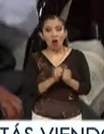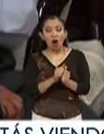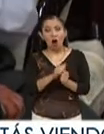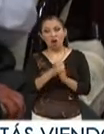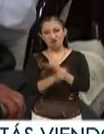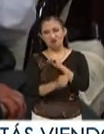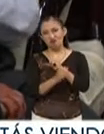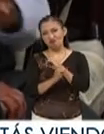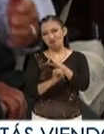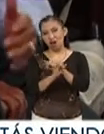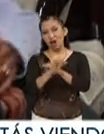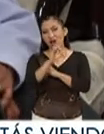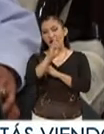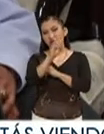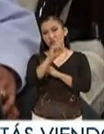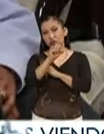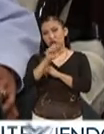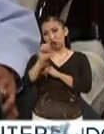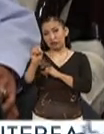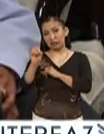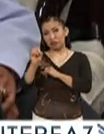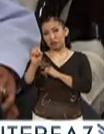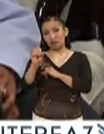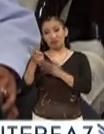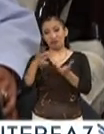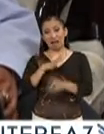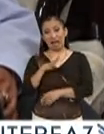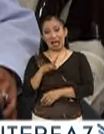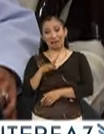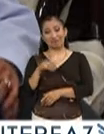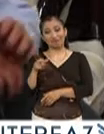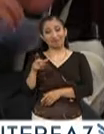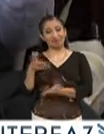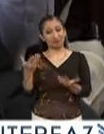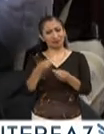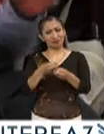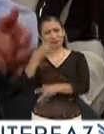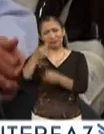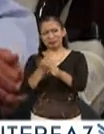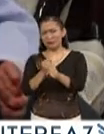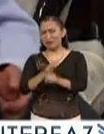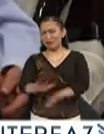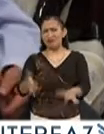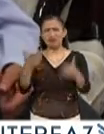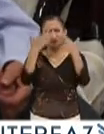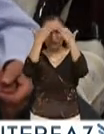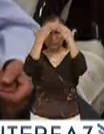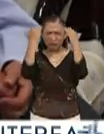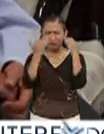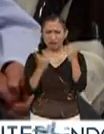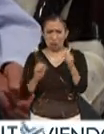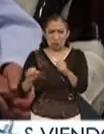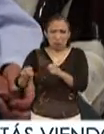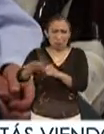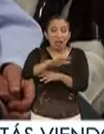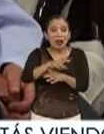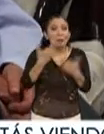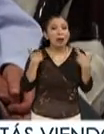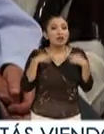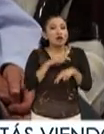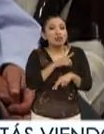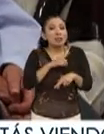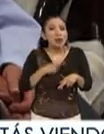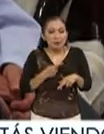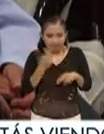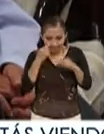web 2.0 pues hay una cantidad de información terrible. El maestro debe